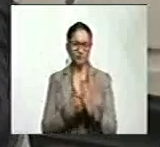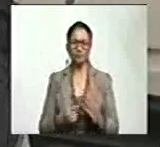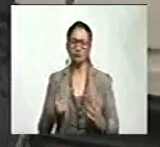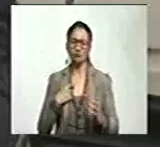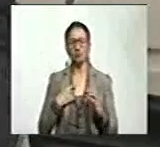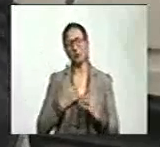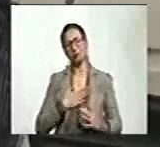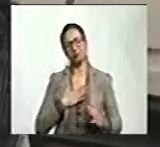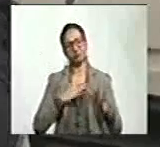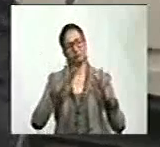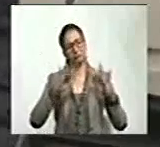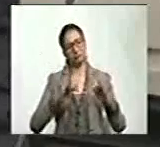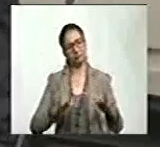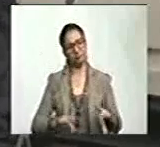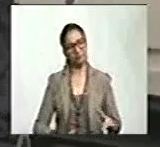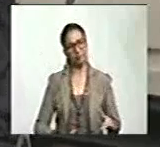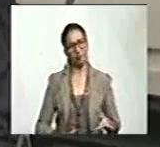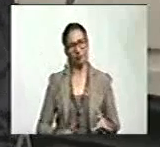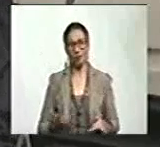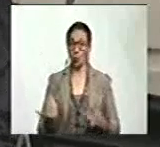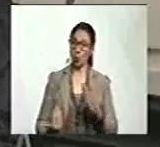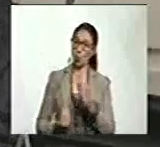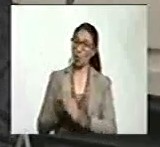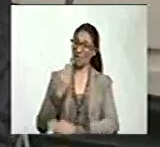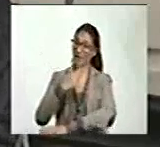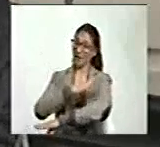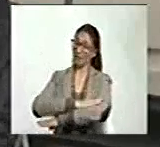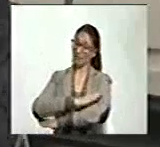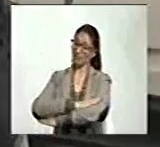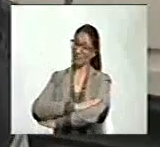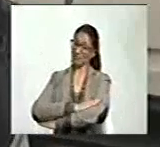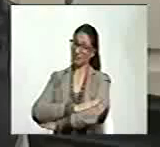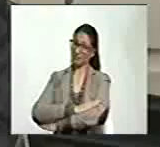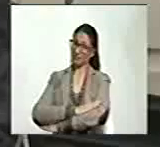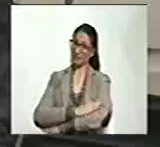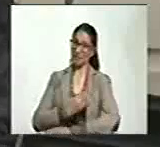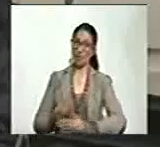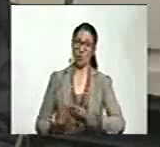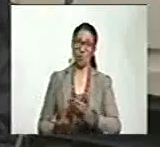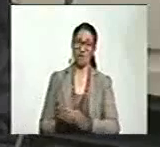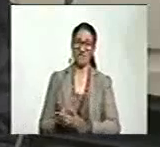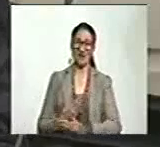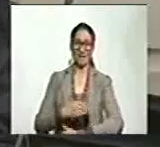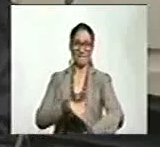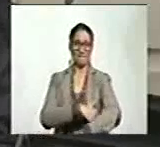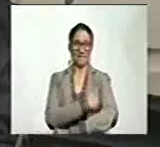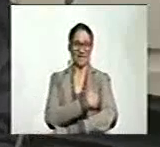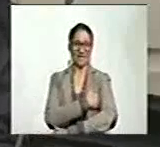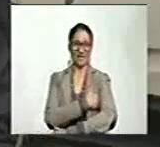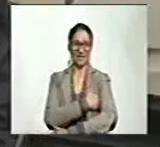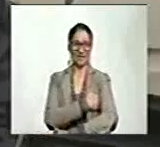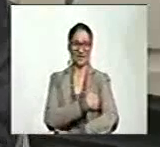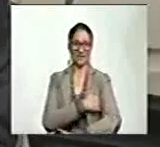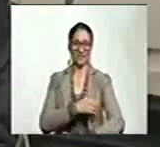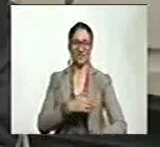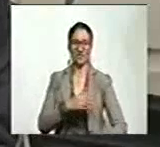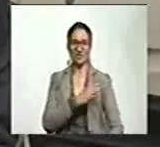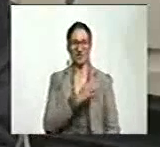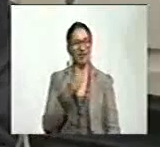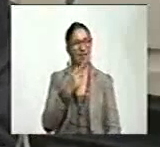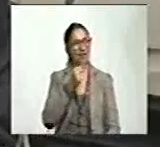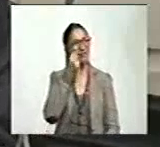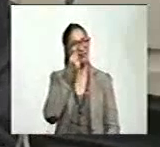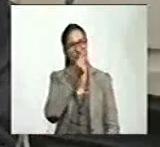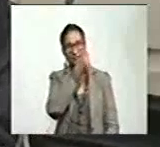decía que la nueva ministra igas bien del presidente que había sido elegido por las